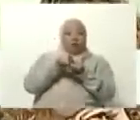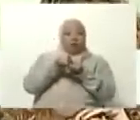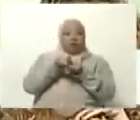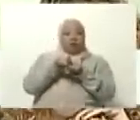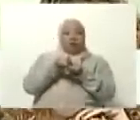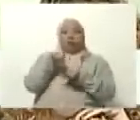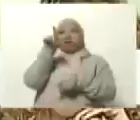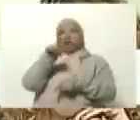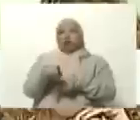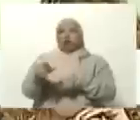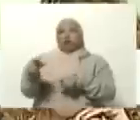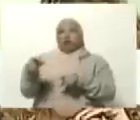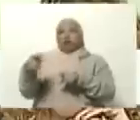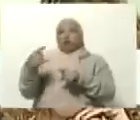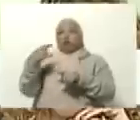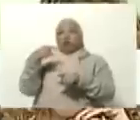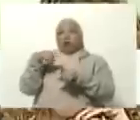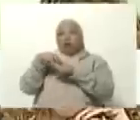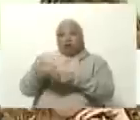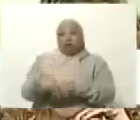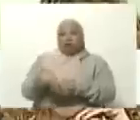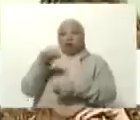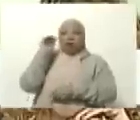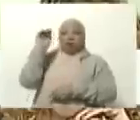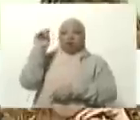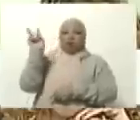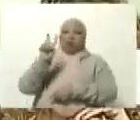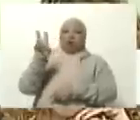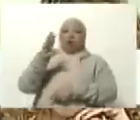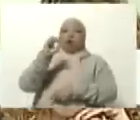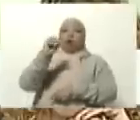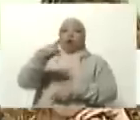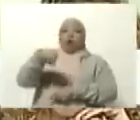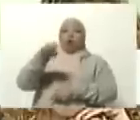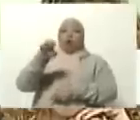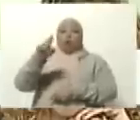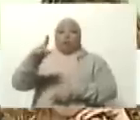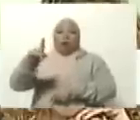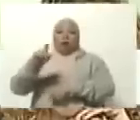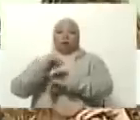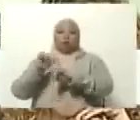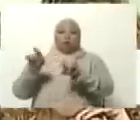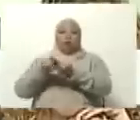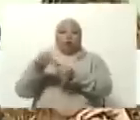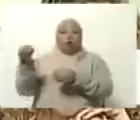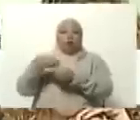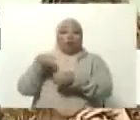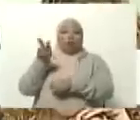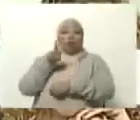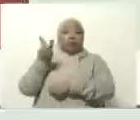esto también un ataque directo en un futuro a la OPEP, donde Venezuela es miembro, ¿no?